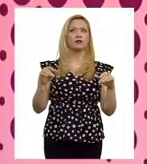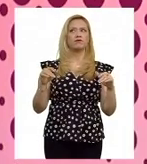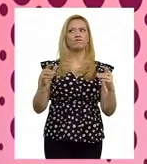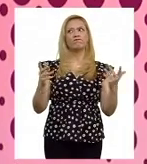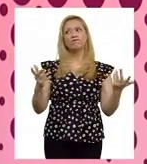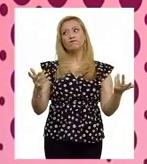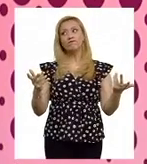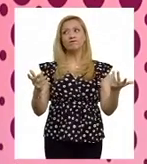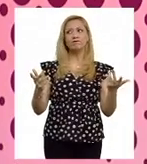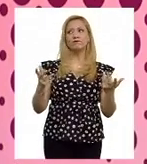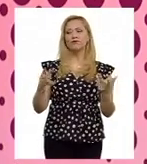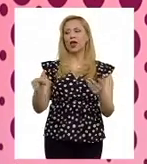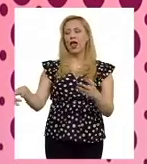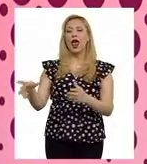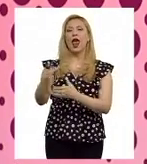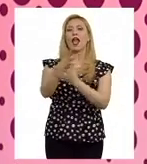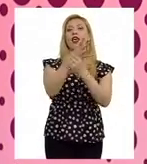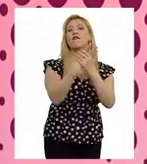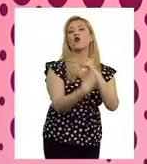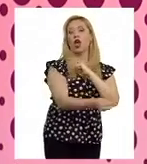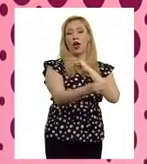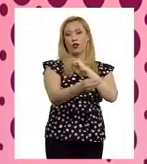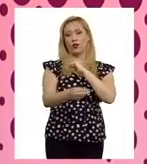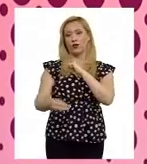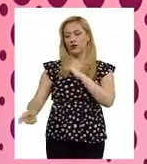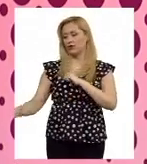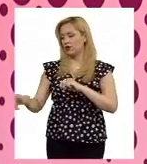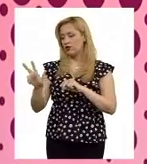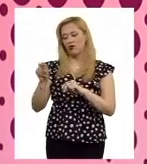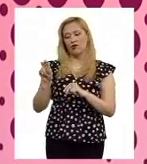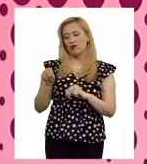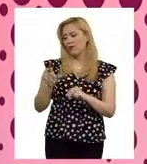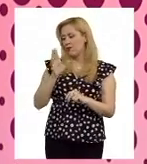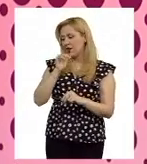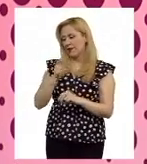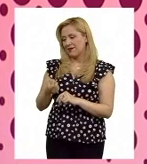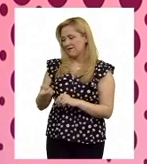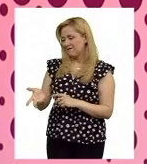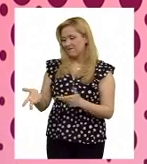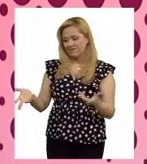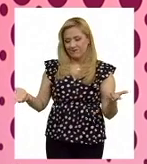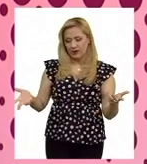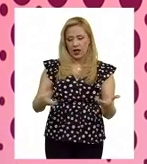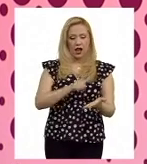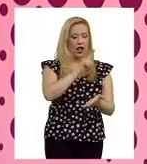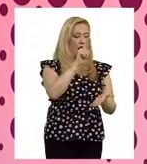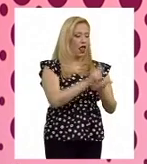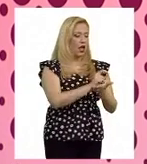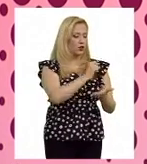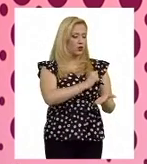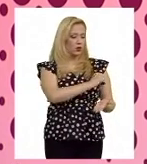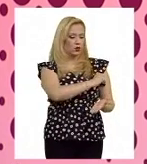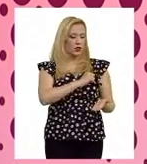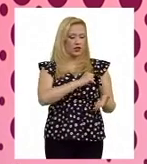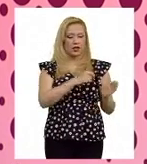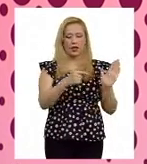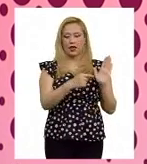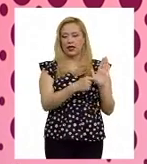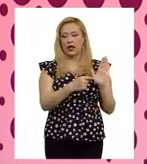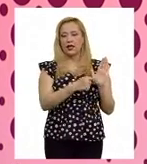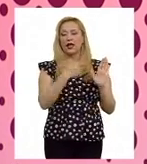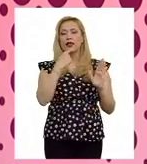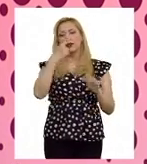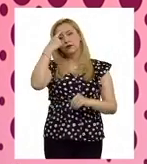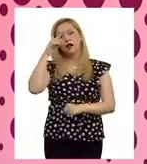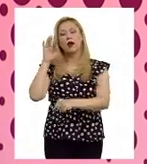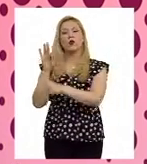de lo que es un refugiado. Porque, a recordar un poco que el refugiado, según la Convención de Ginebra de 51, que se ha hecho para